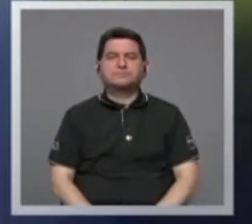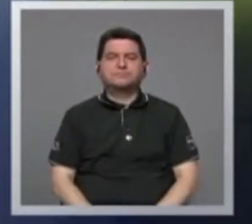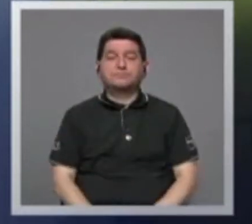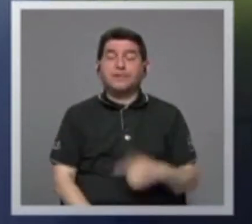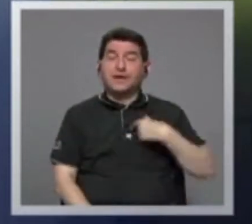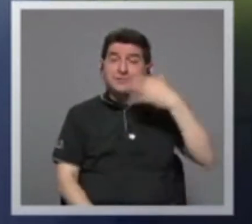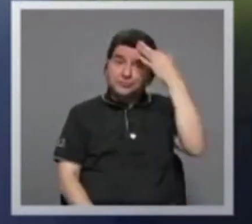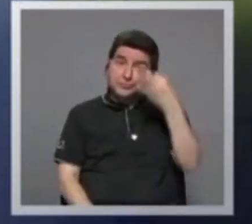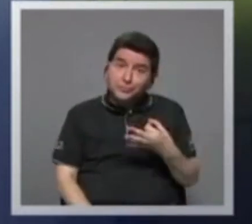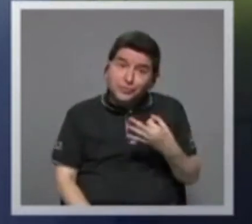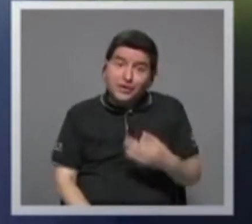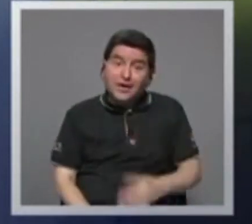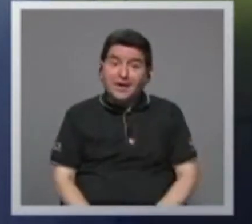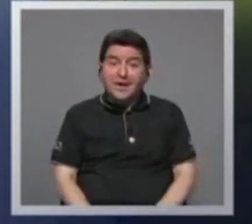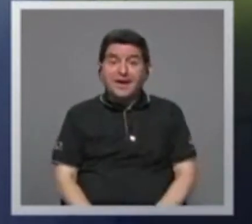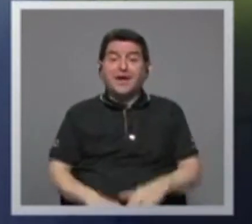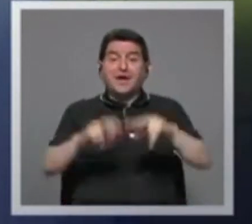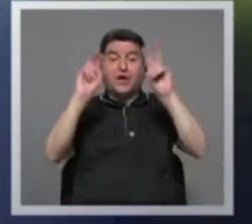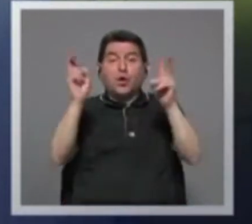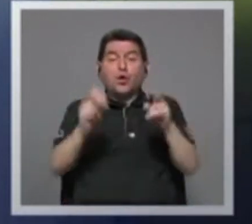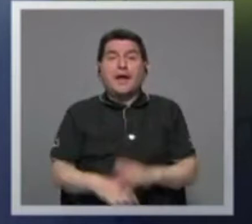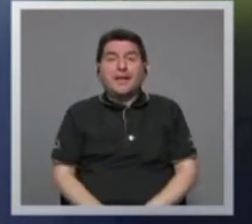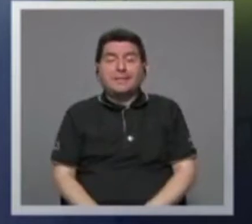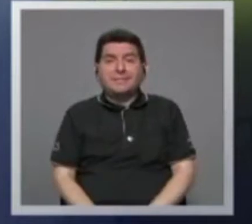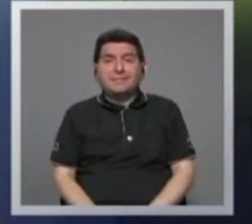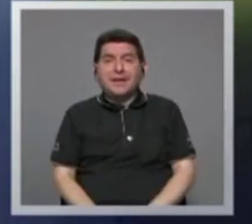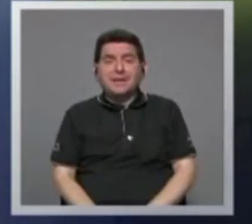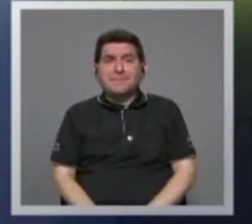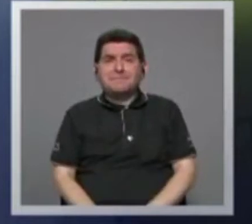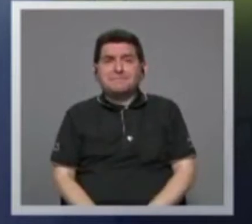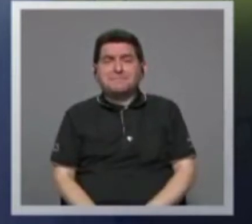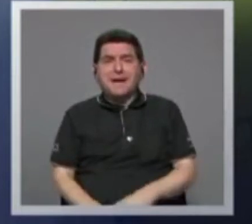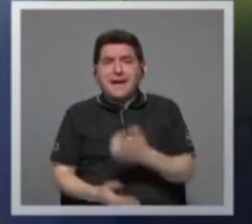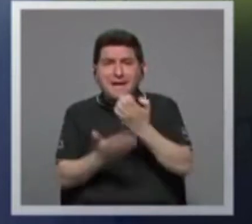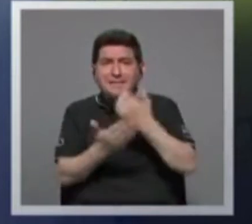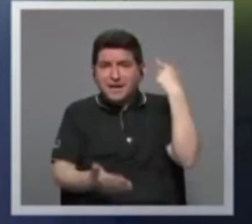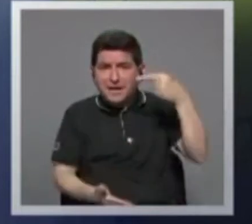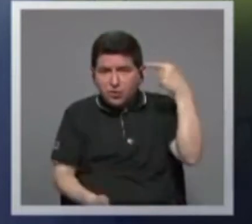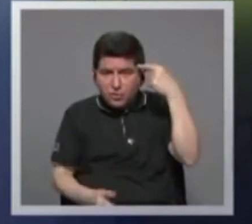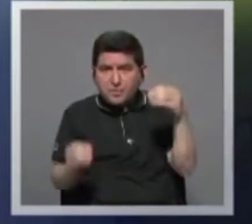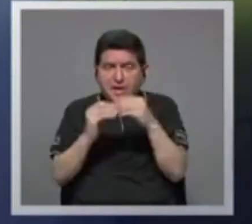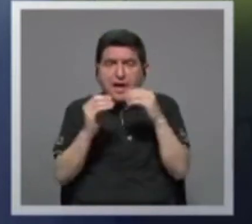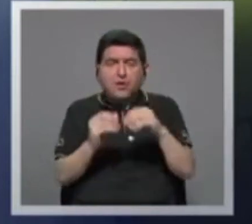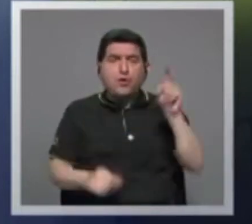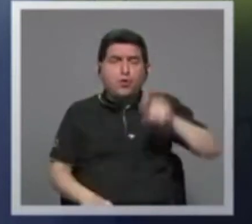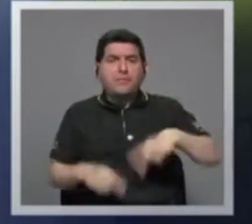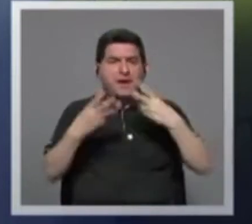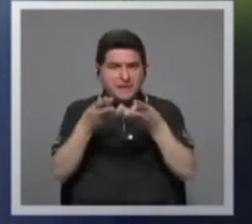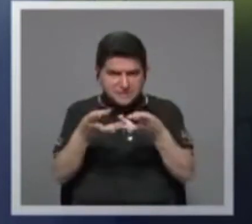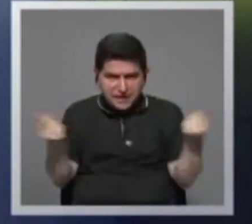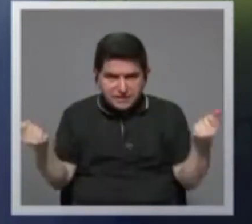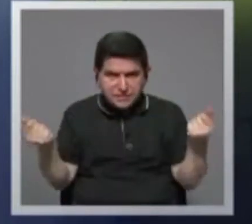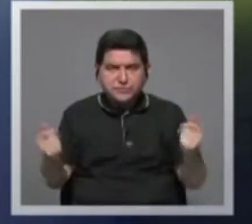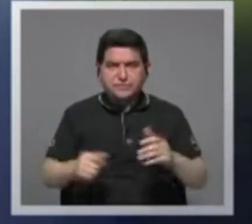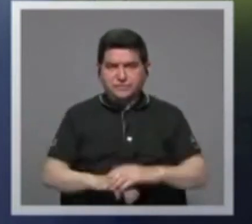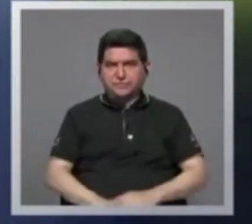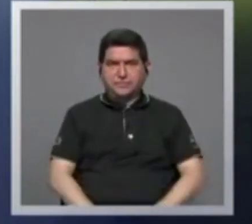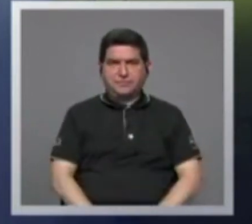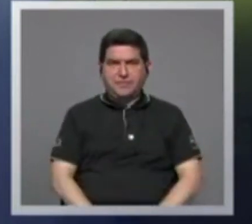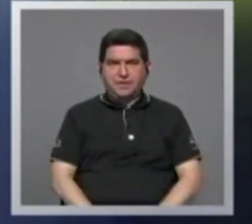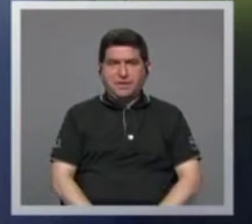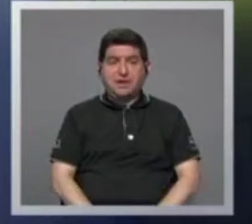Yo creo que el tema fiscal es lo más urgente que tenemos para resolver y además